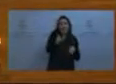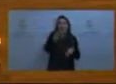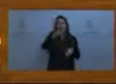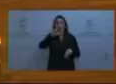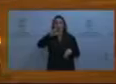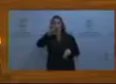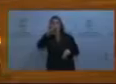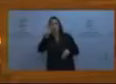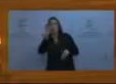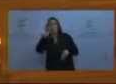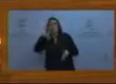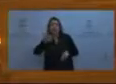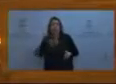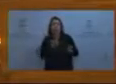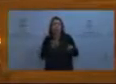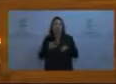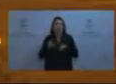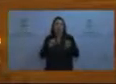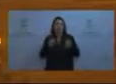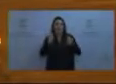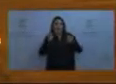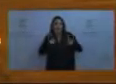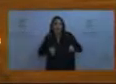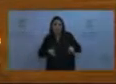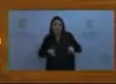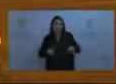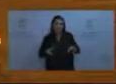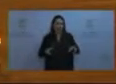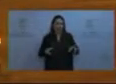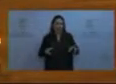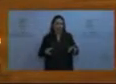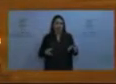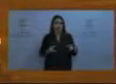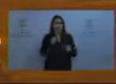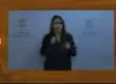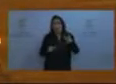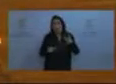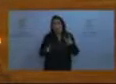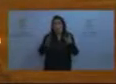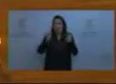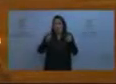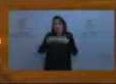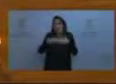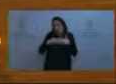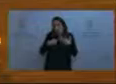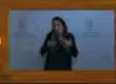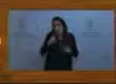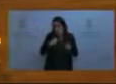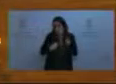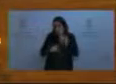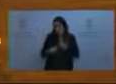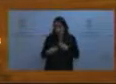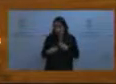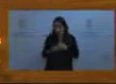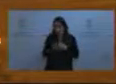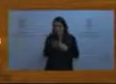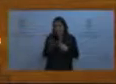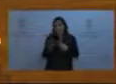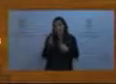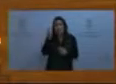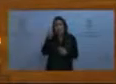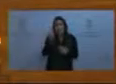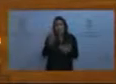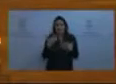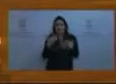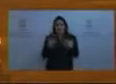sin lactosa, e incluso los propios usuarios, por así decir, consumidores, consideran una mejoría de